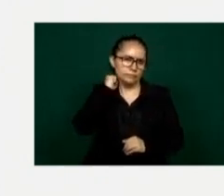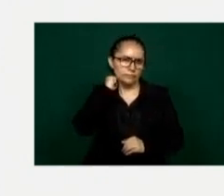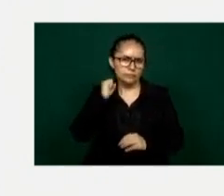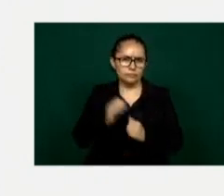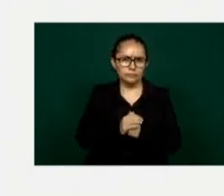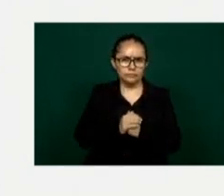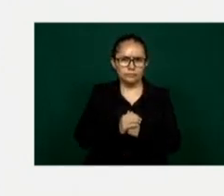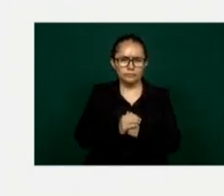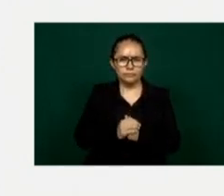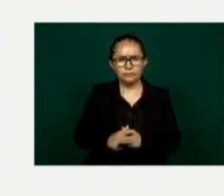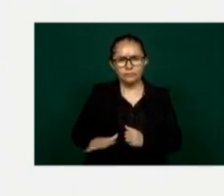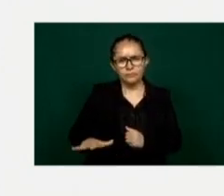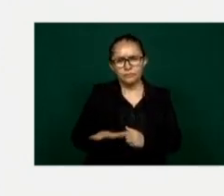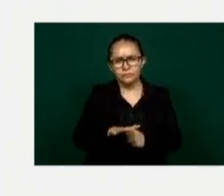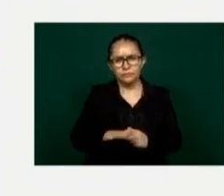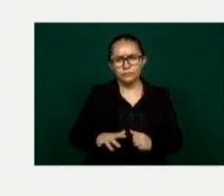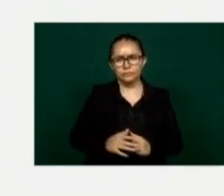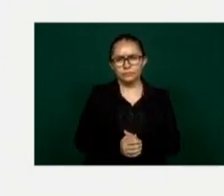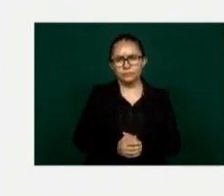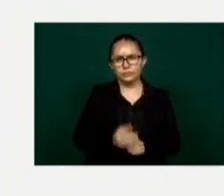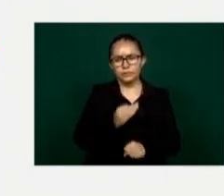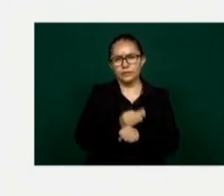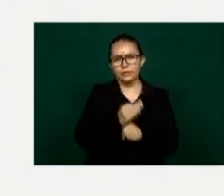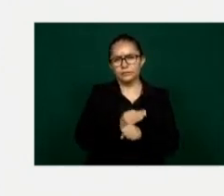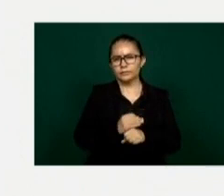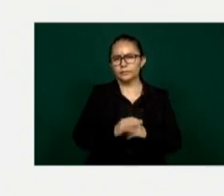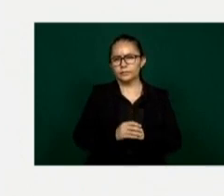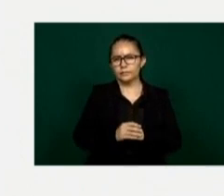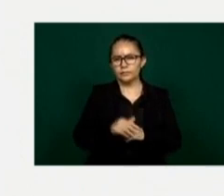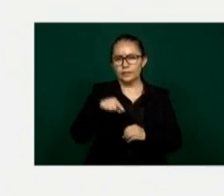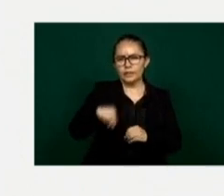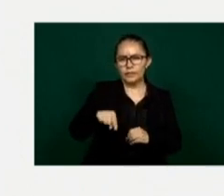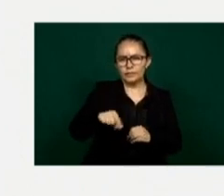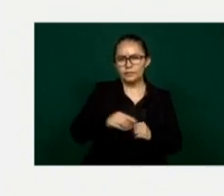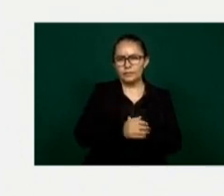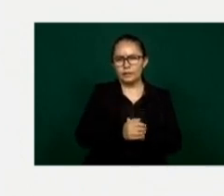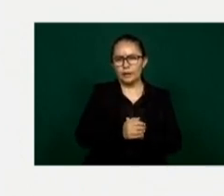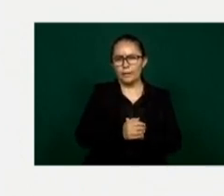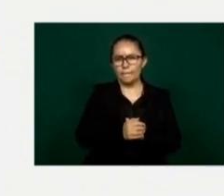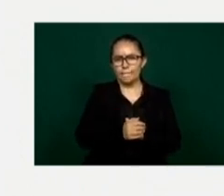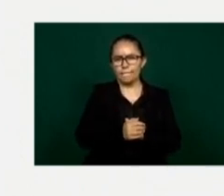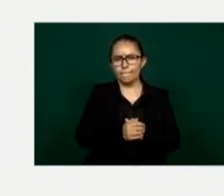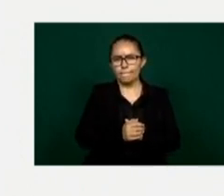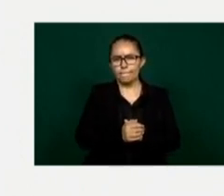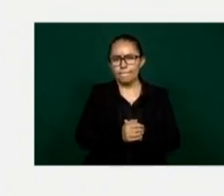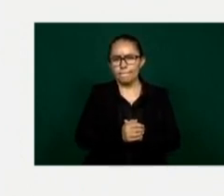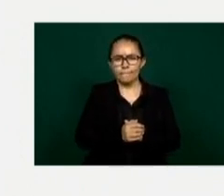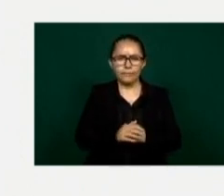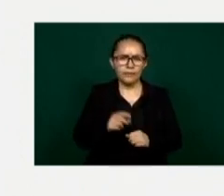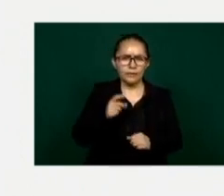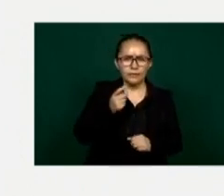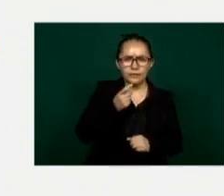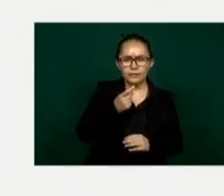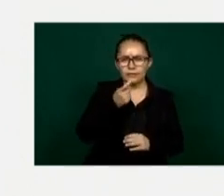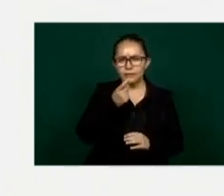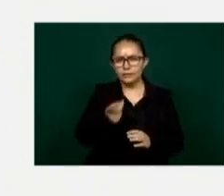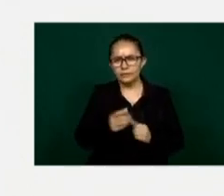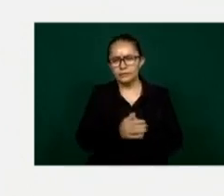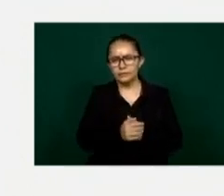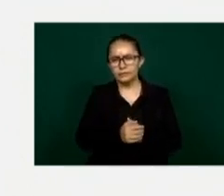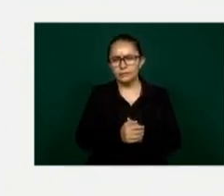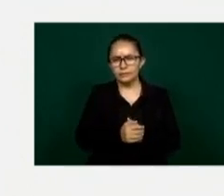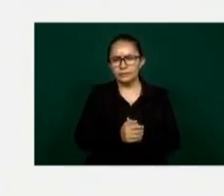realizando su actividad operativa. Adicional a este despliegue de la Guardia Nacional, tenemos